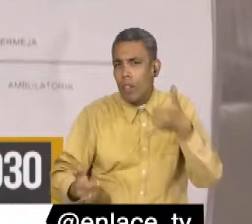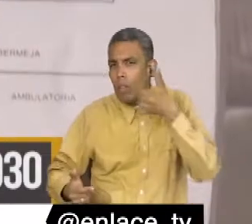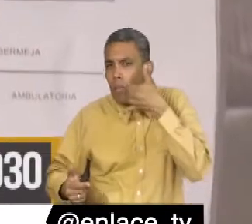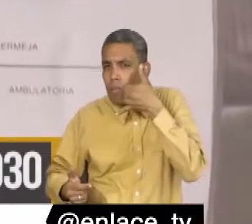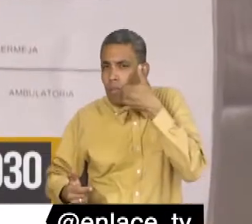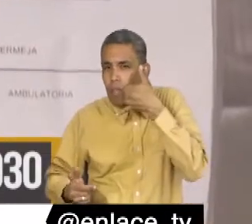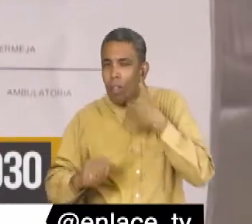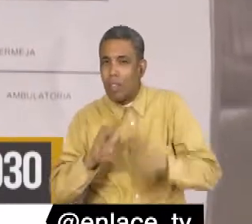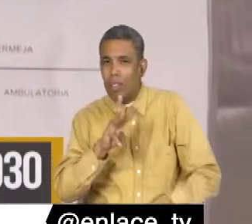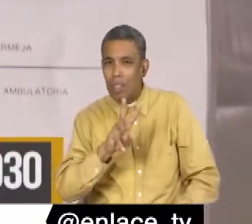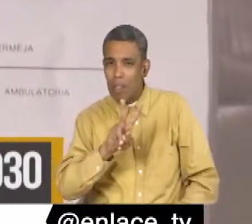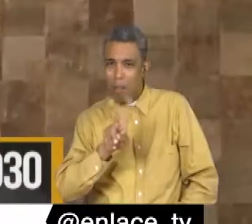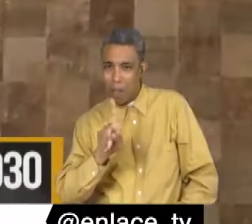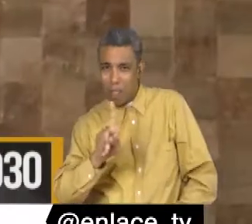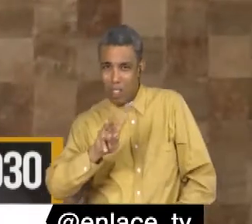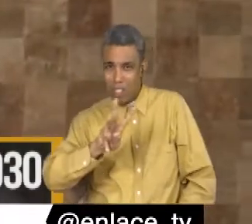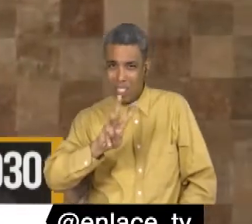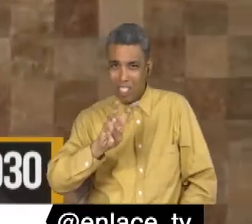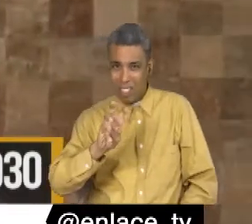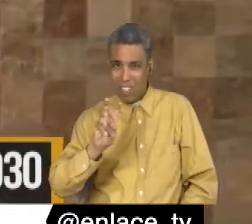números